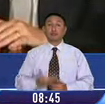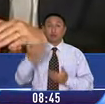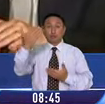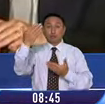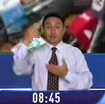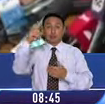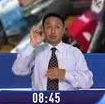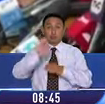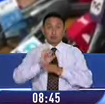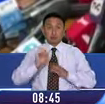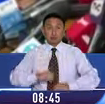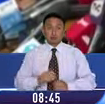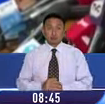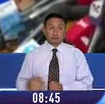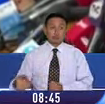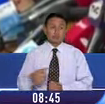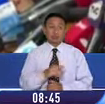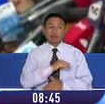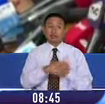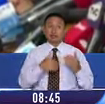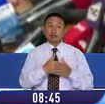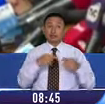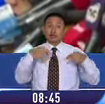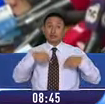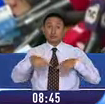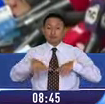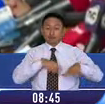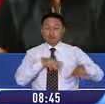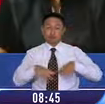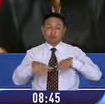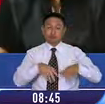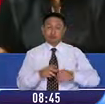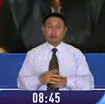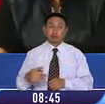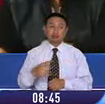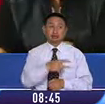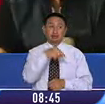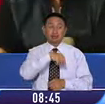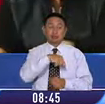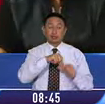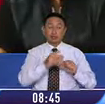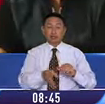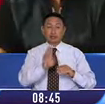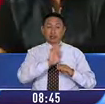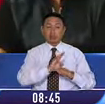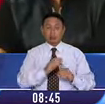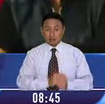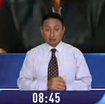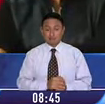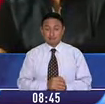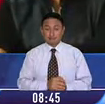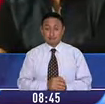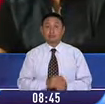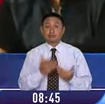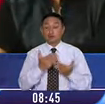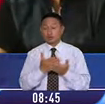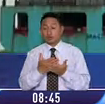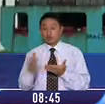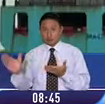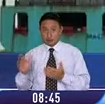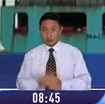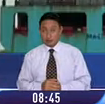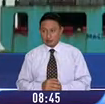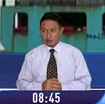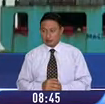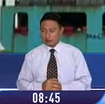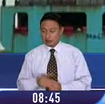del país ponen toda su atención y acción en los posibles escenarios que trae consigo la muerte cruzada,